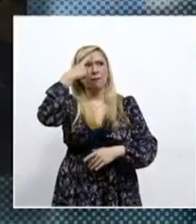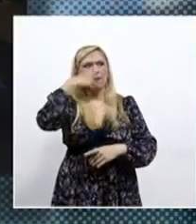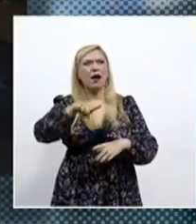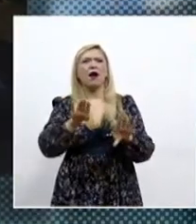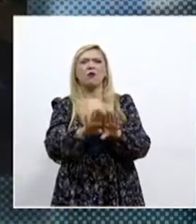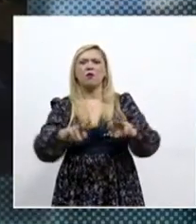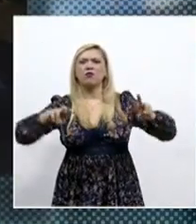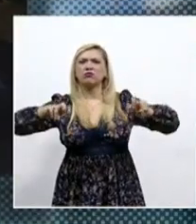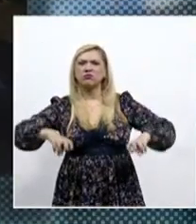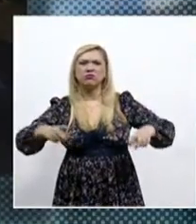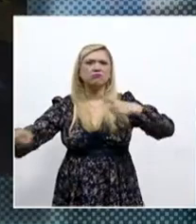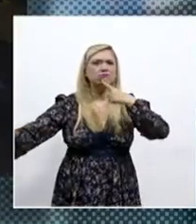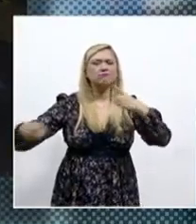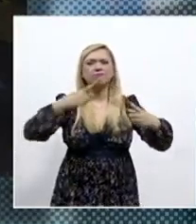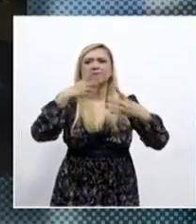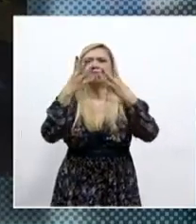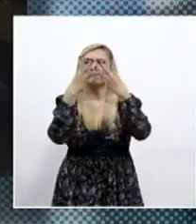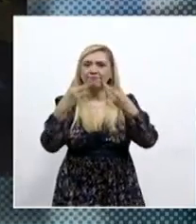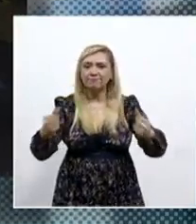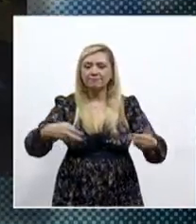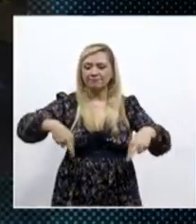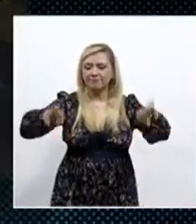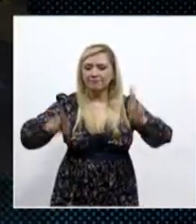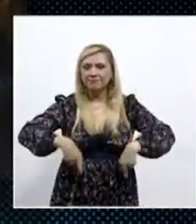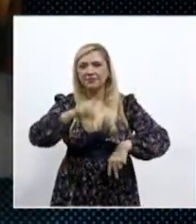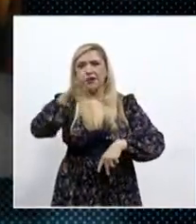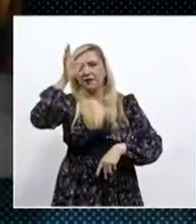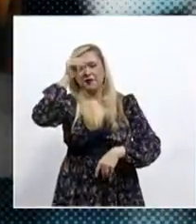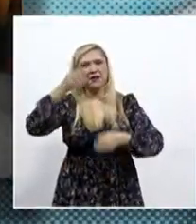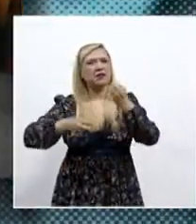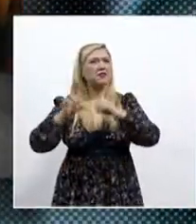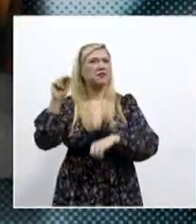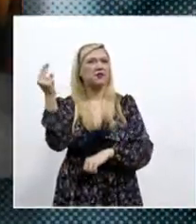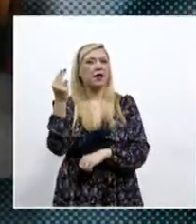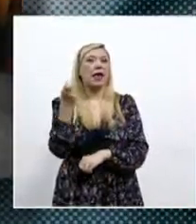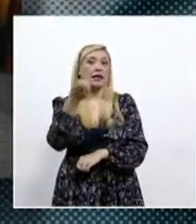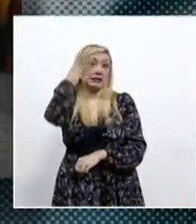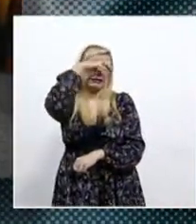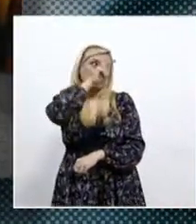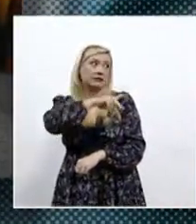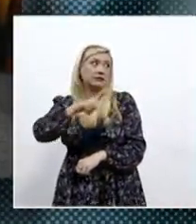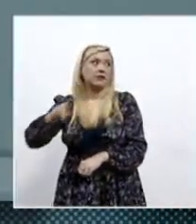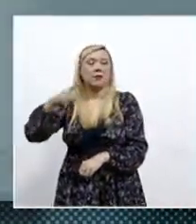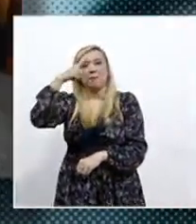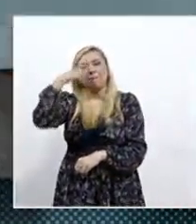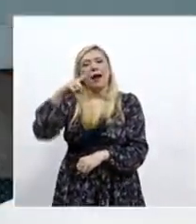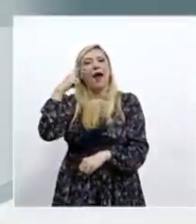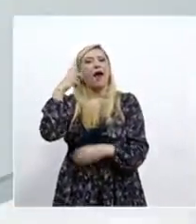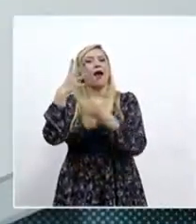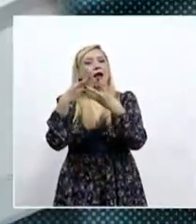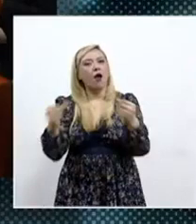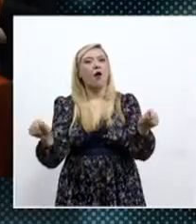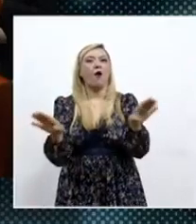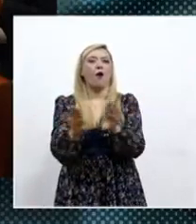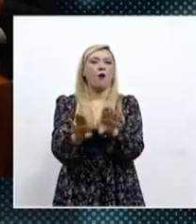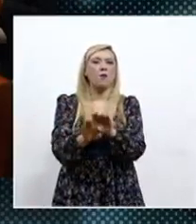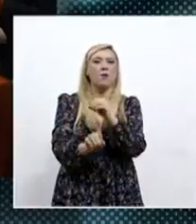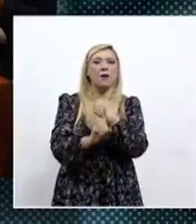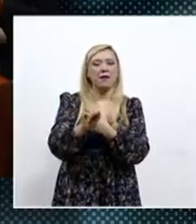2023-2024. Destacó que en casi 3 décadas, esta institución ha resuelto controversias electorales en